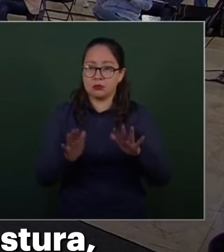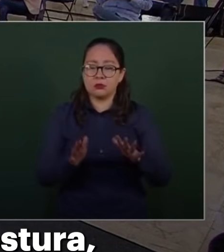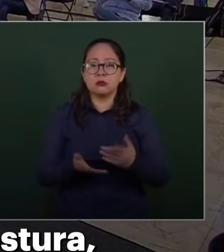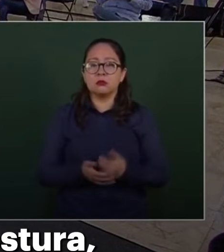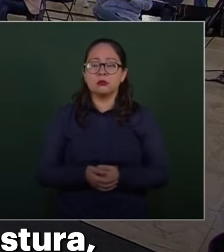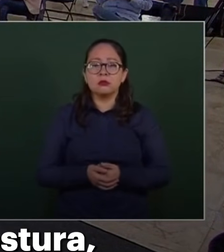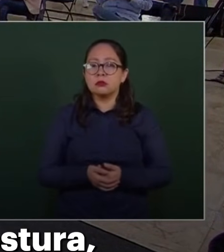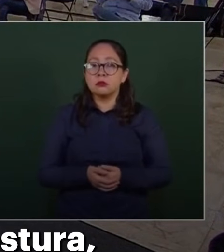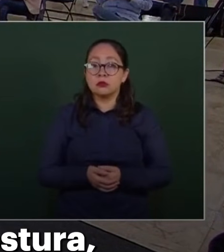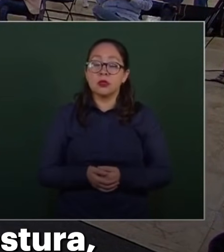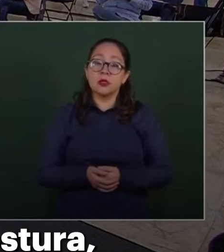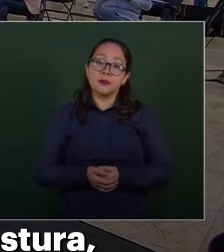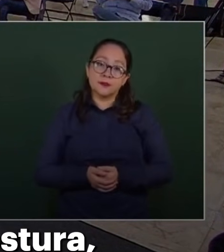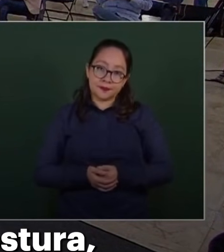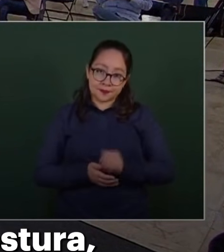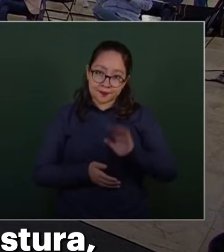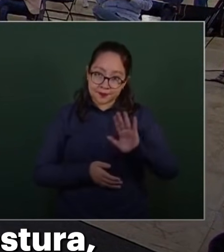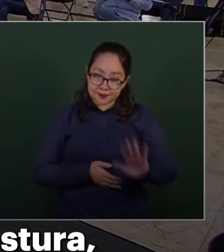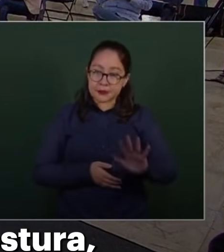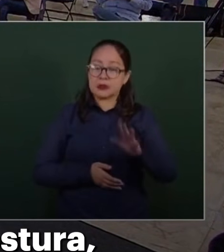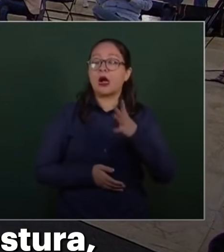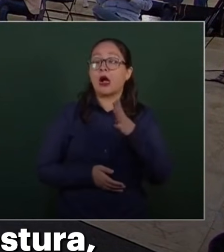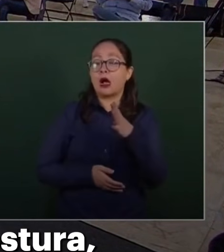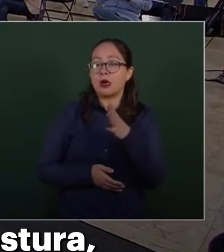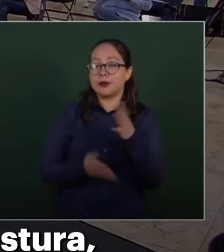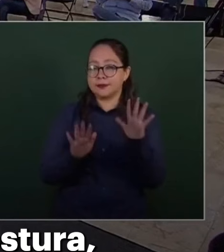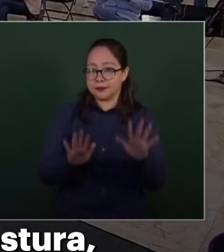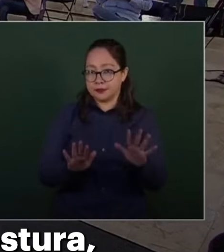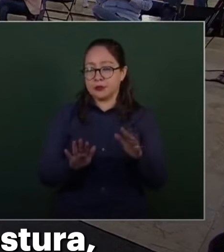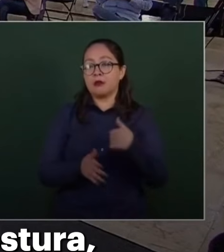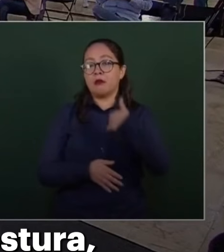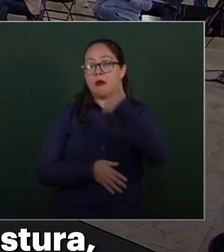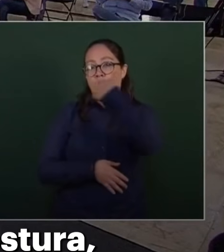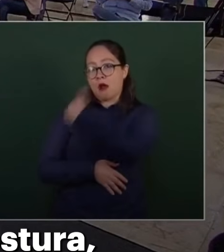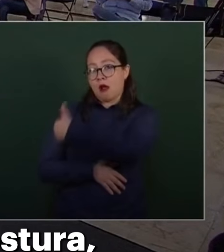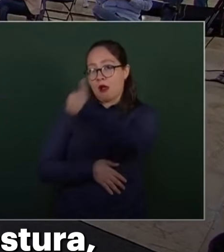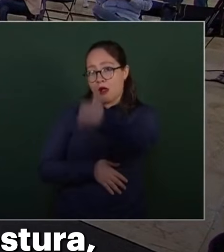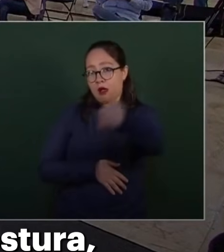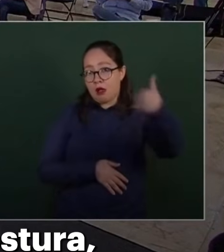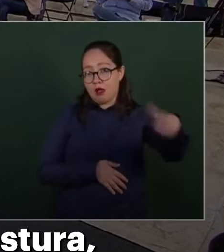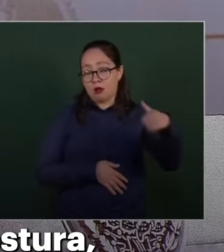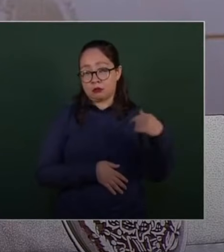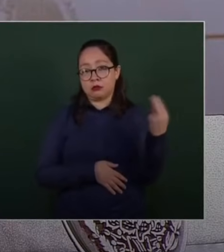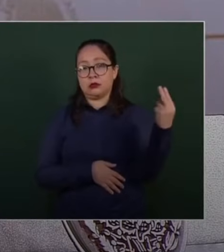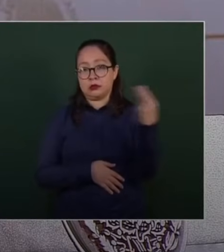Cada quien tiene que asumir su postura